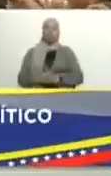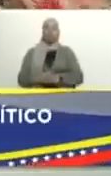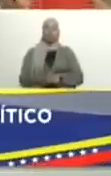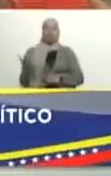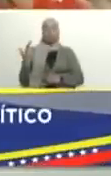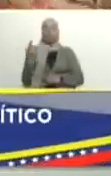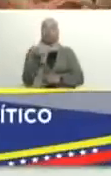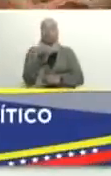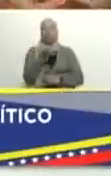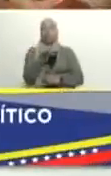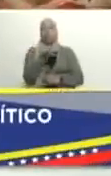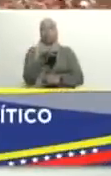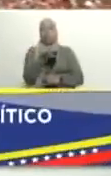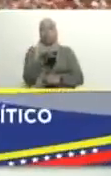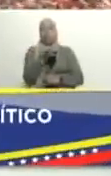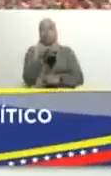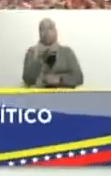grandes dolores.